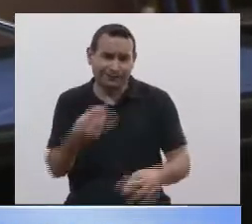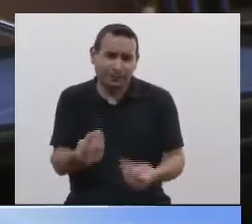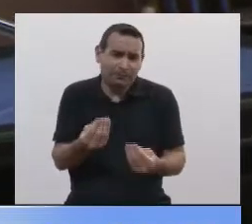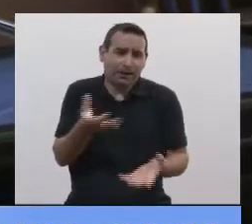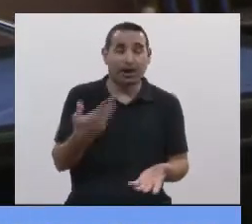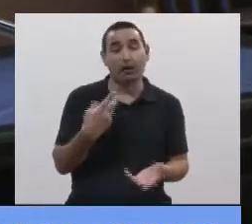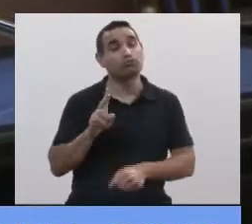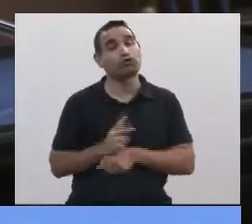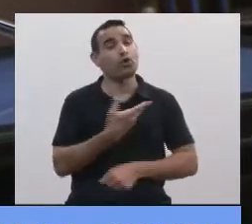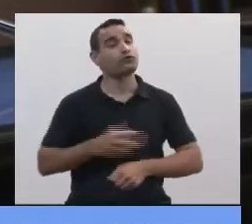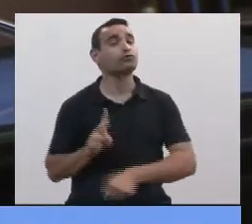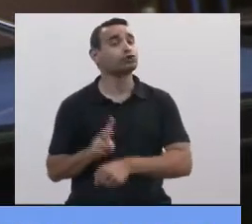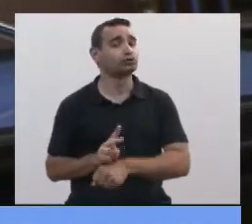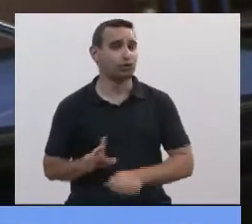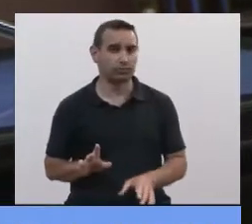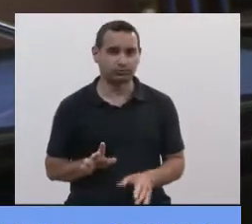tienen protección.